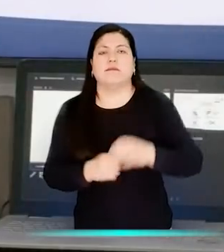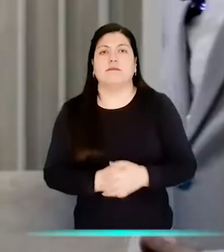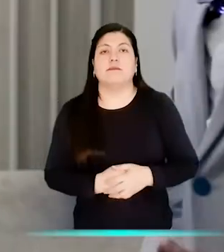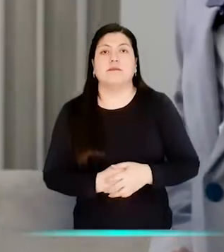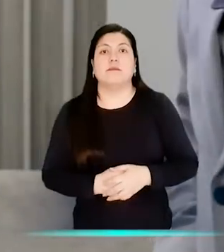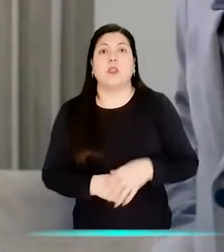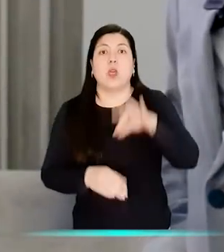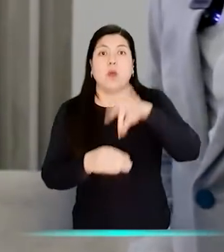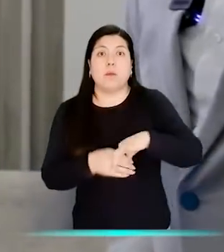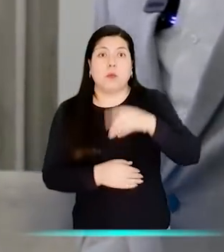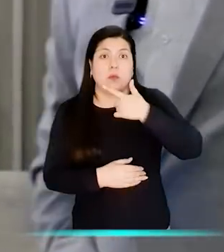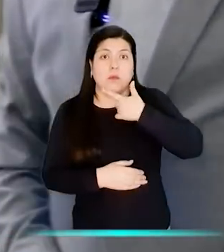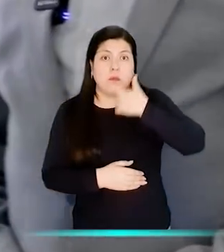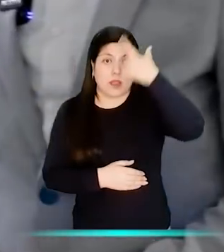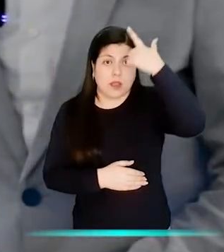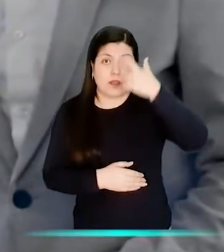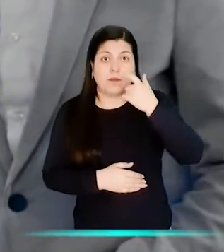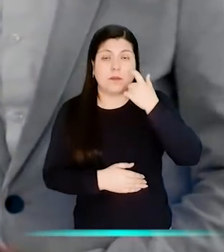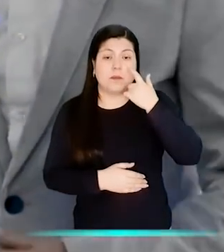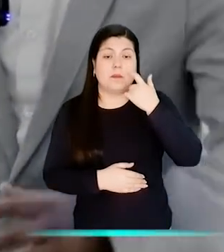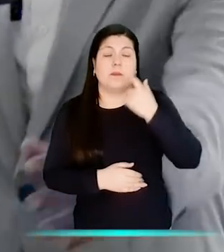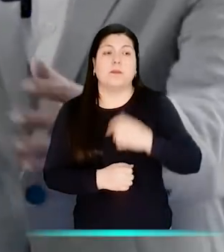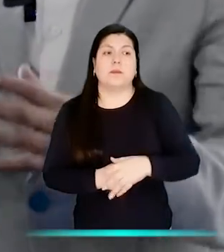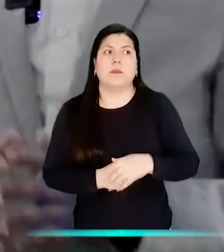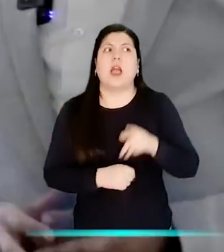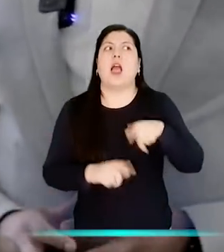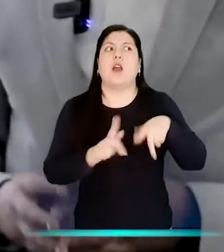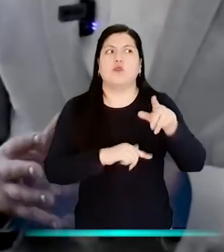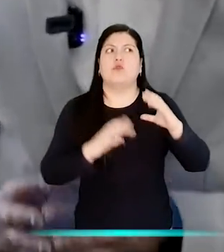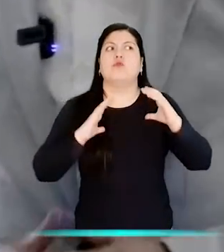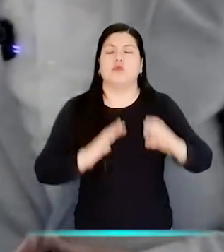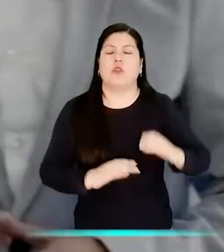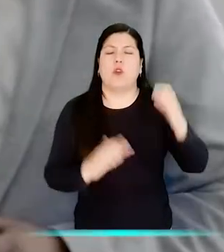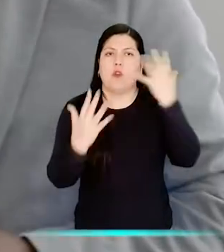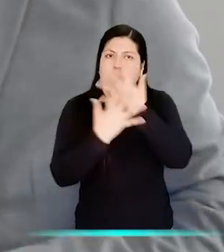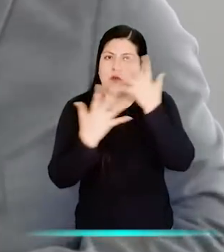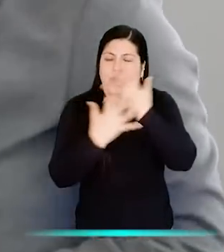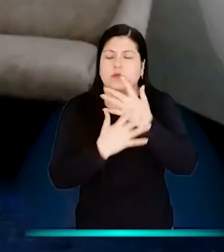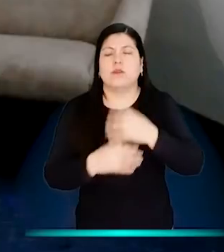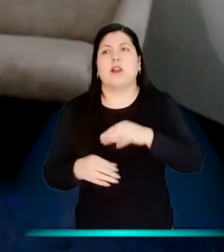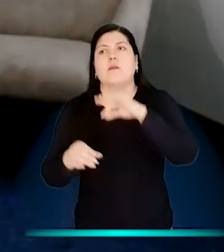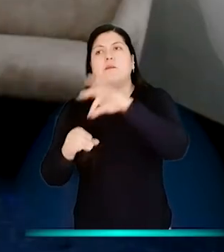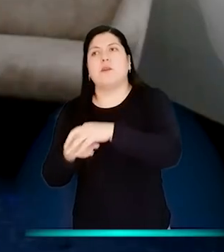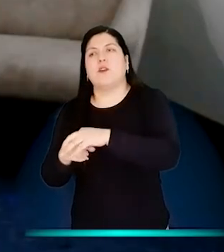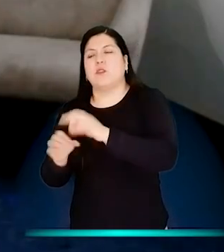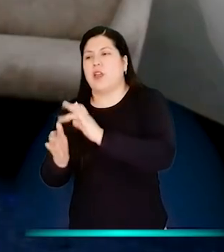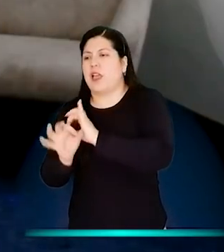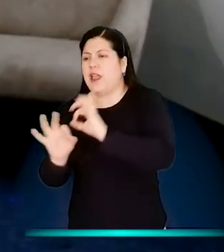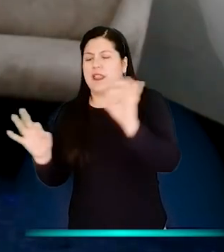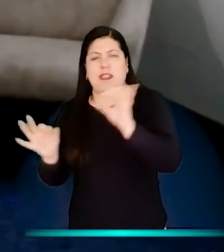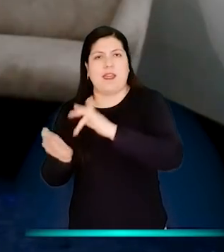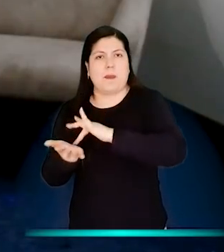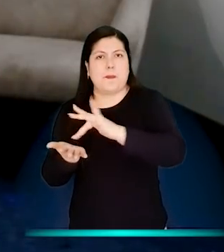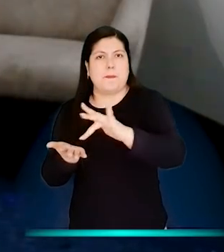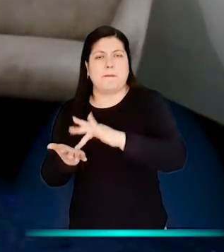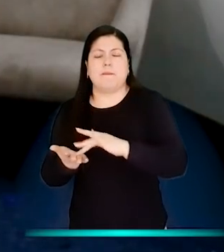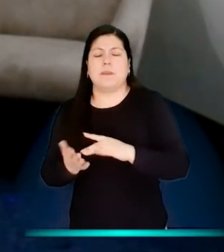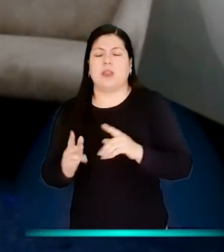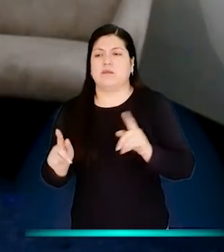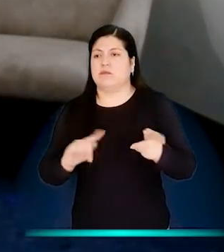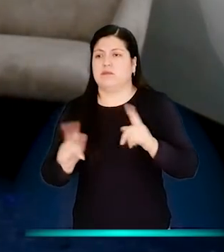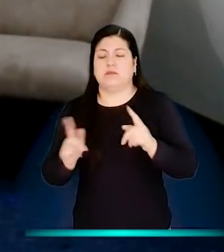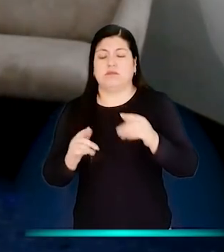blanco. El voto en blanco tiende a veces a confundirse entre la ciudadanía con el voto no marcado, por el